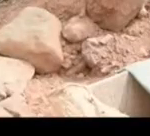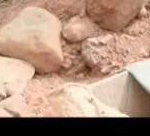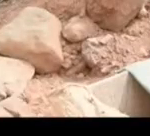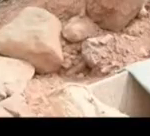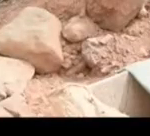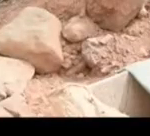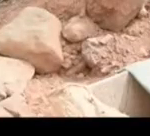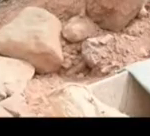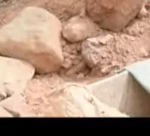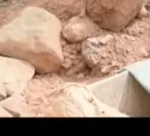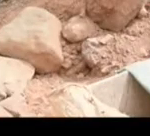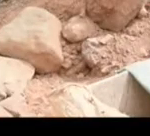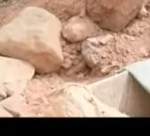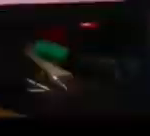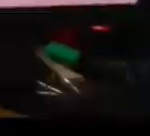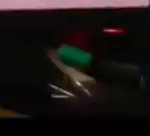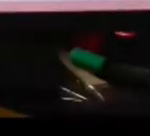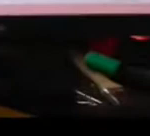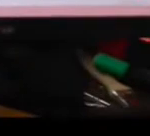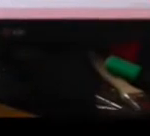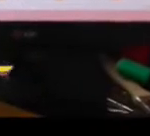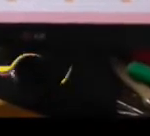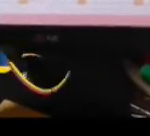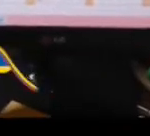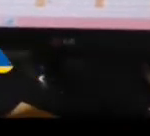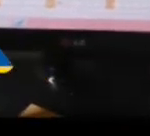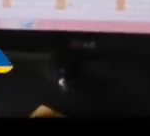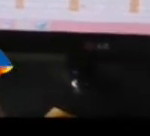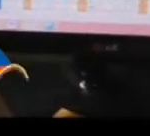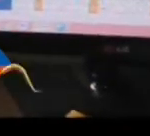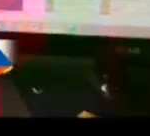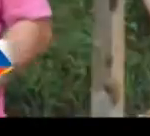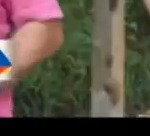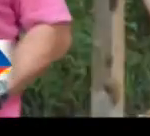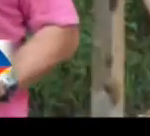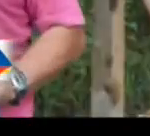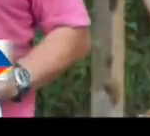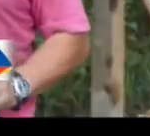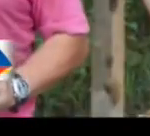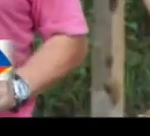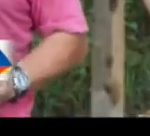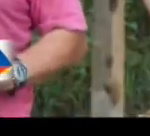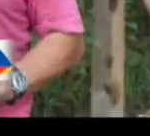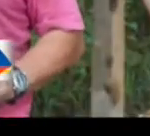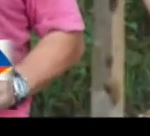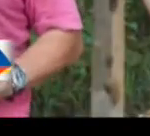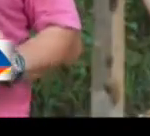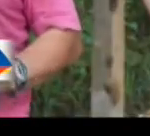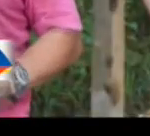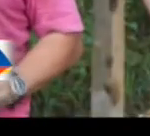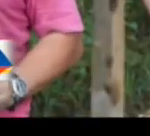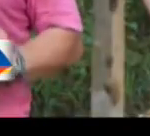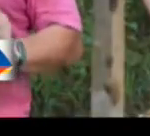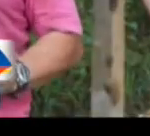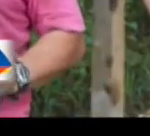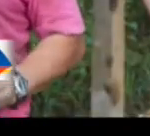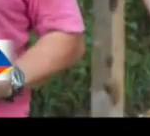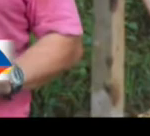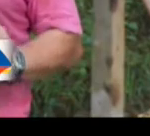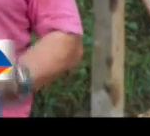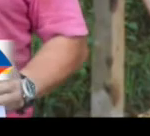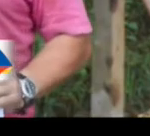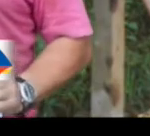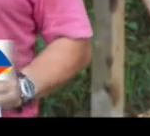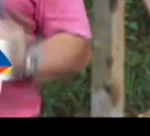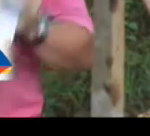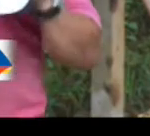Investigación Geológico Minero Metalúrgico visitarán las labores mineras. La gestión del Ministerio de Minería y ARCON es